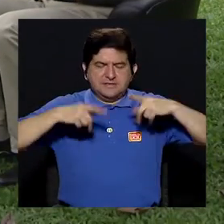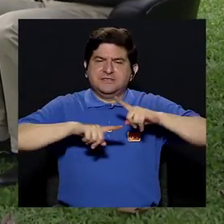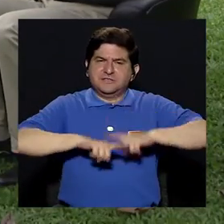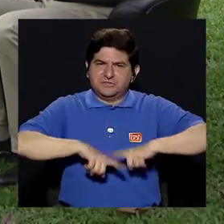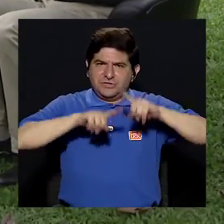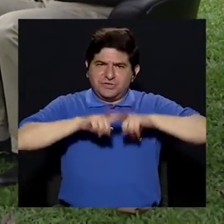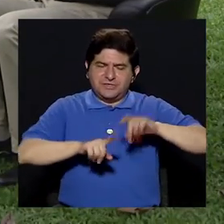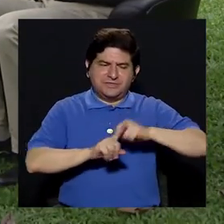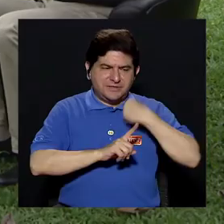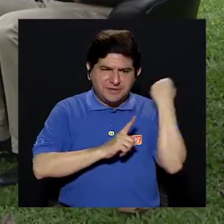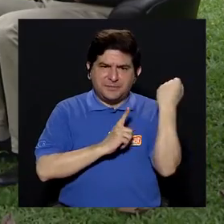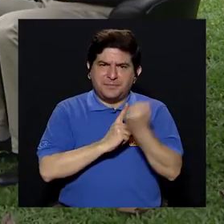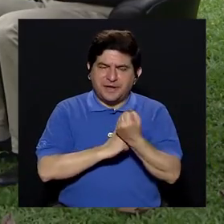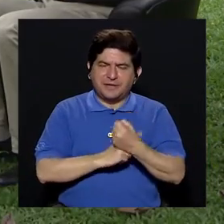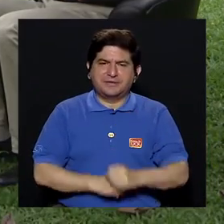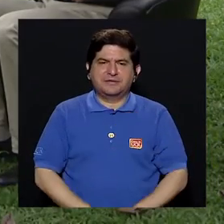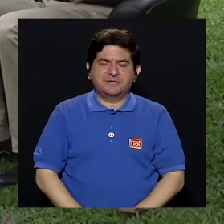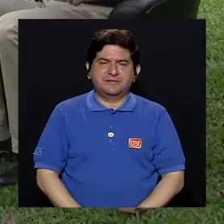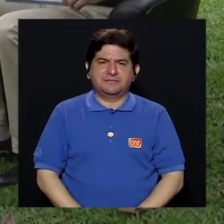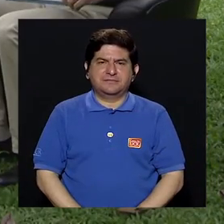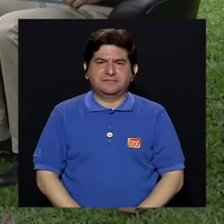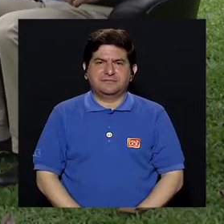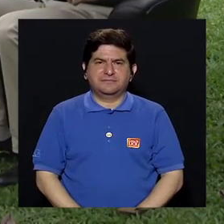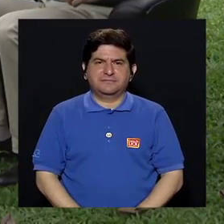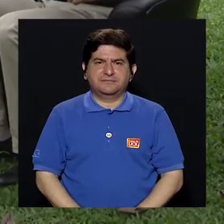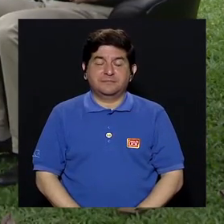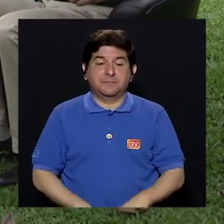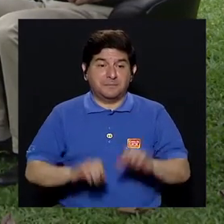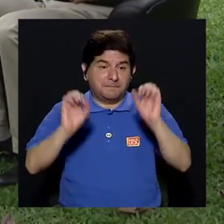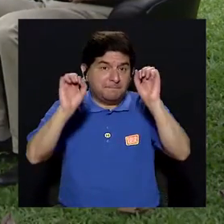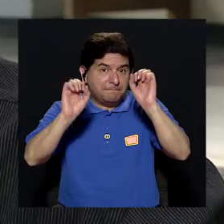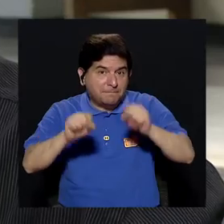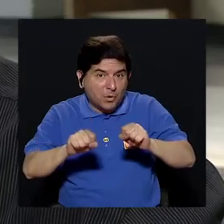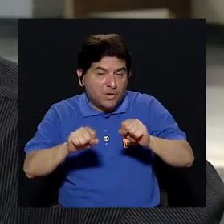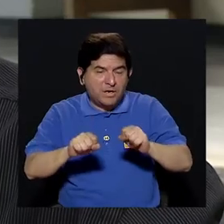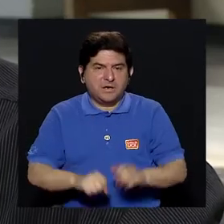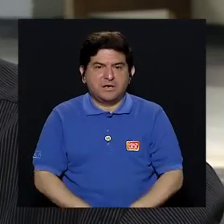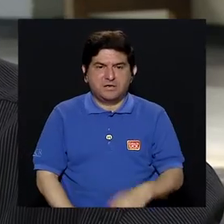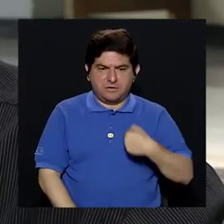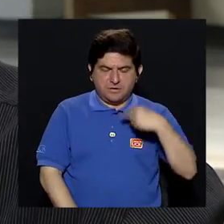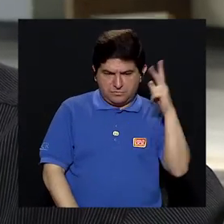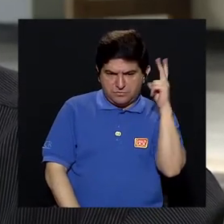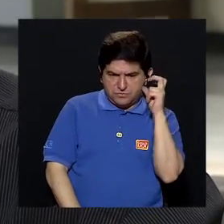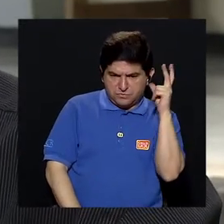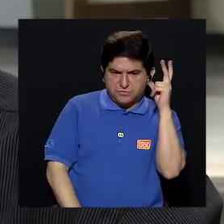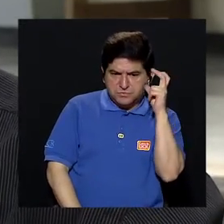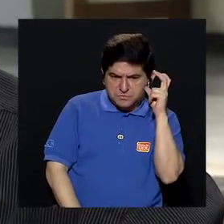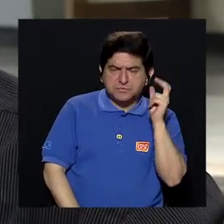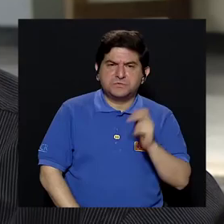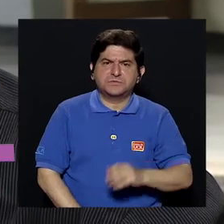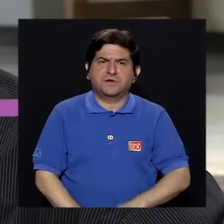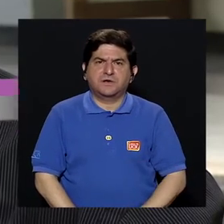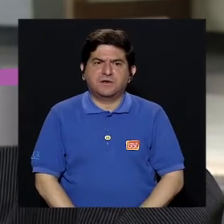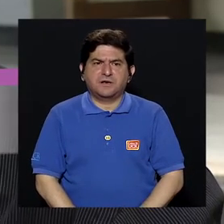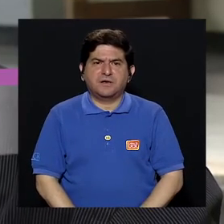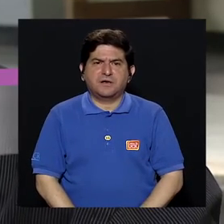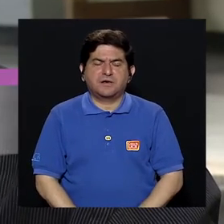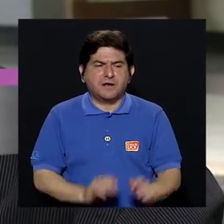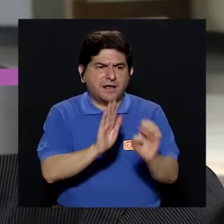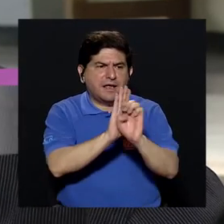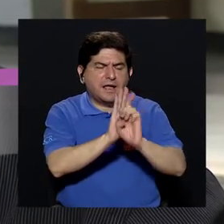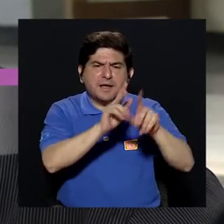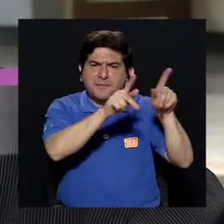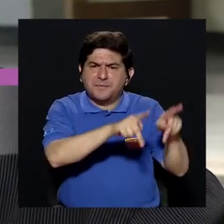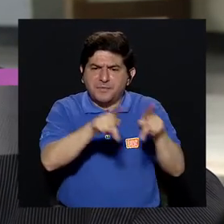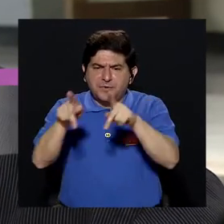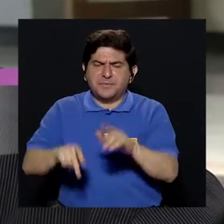dependen de estas situaciones o de estos choques. Incluso, pues, me ha tocado escuchar o tener